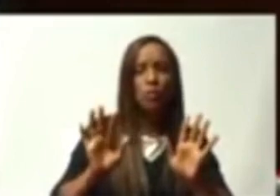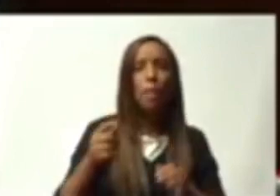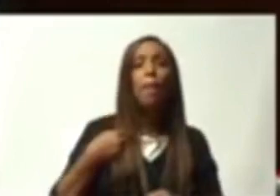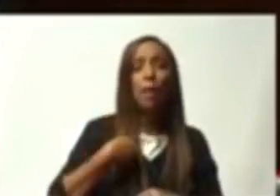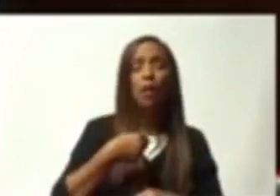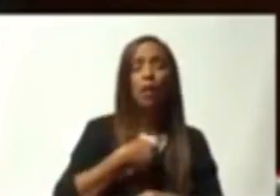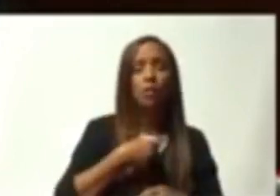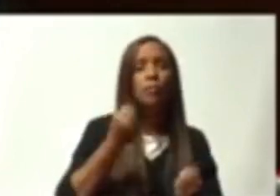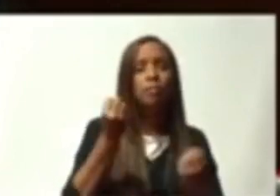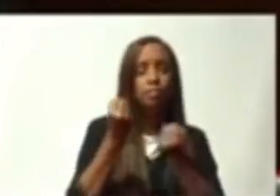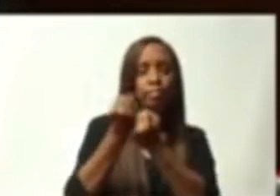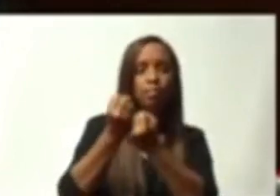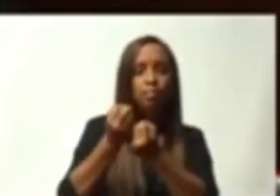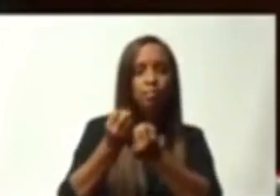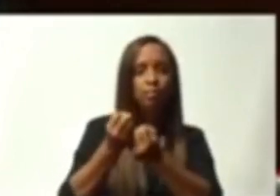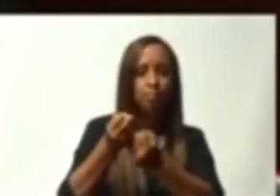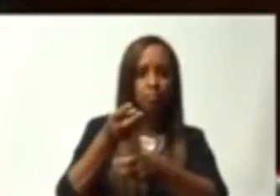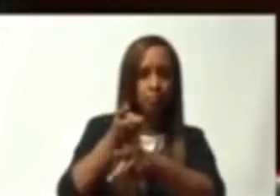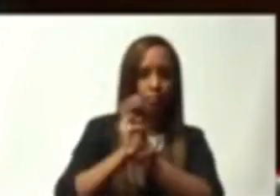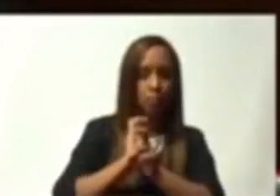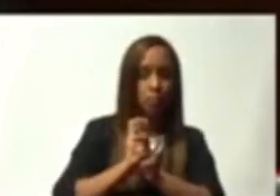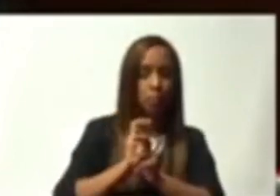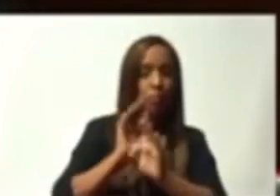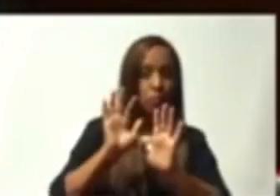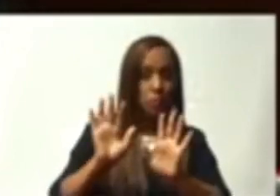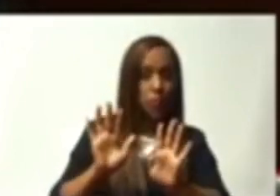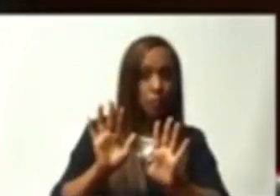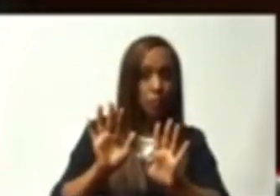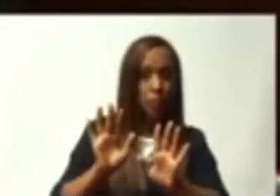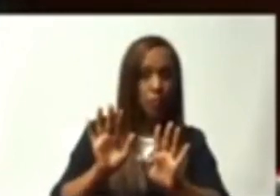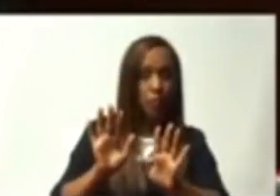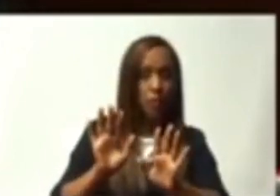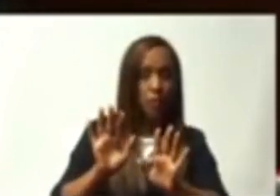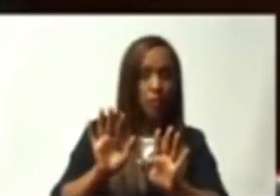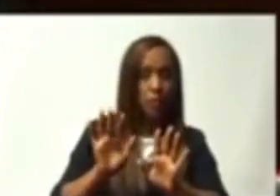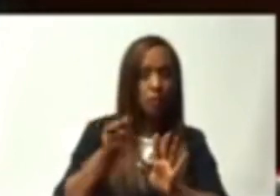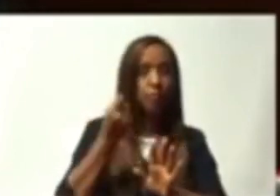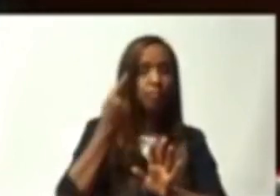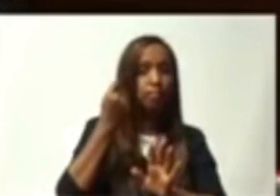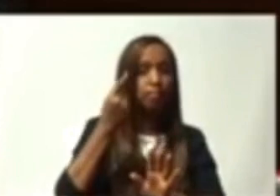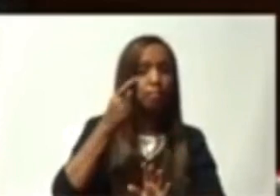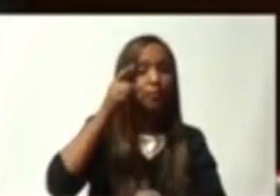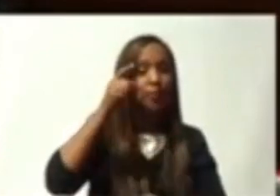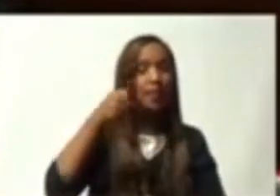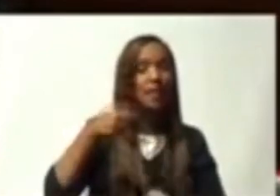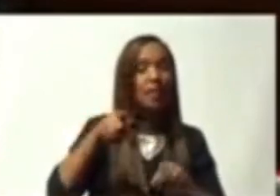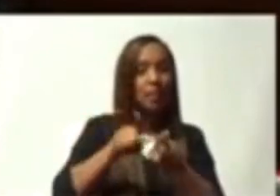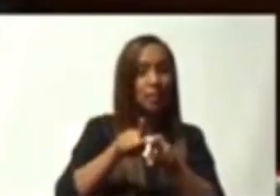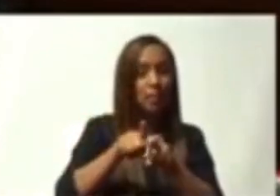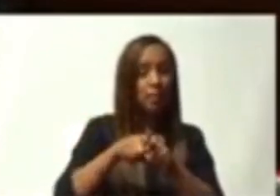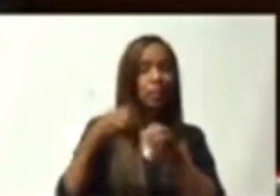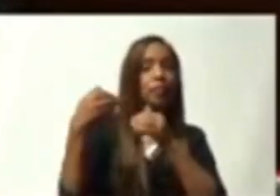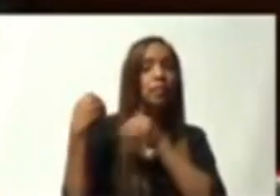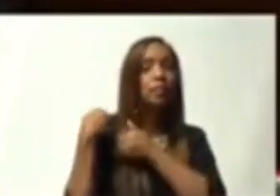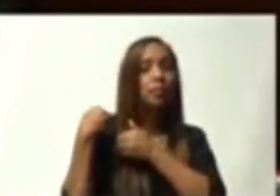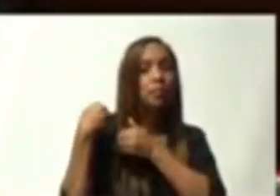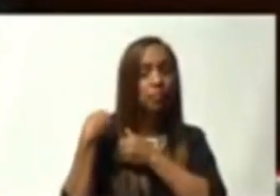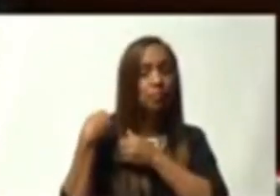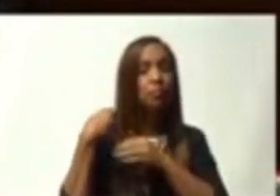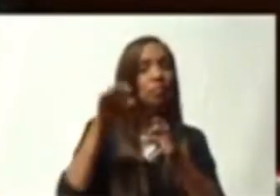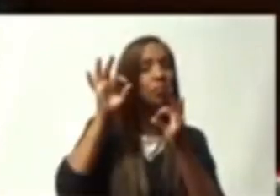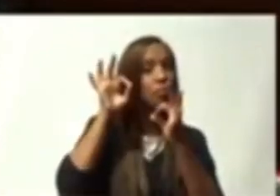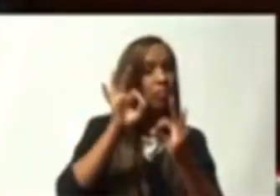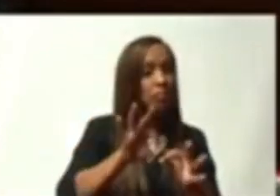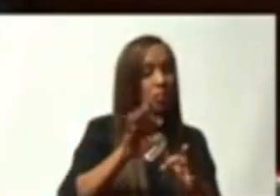tomó. Y en ese sentido, nosotros, y yo llamo a todos los legisladores a que fiscalicemos todos